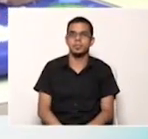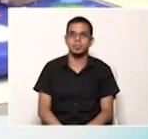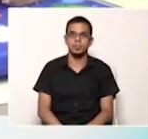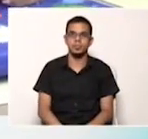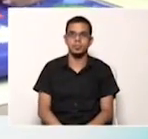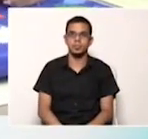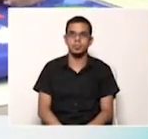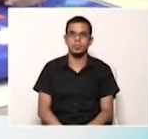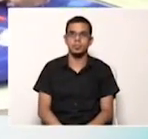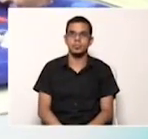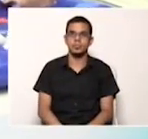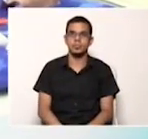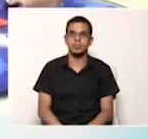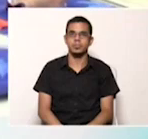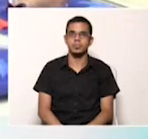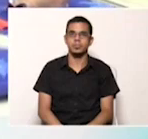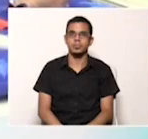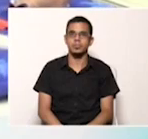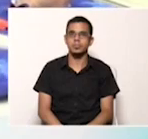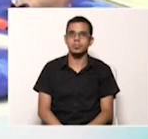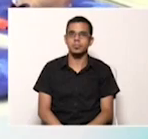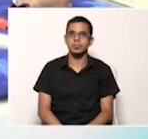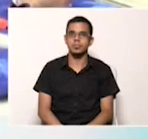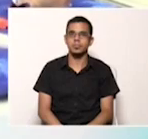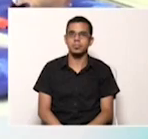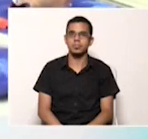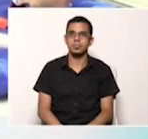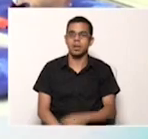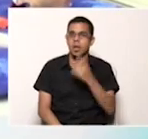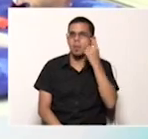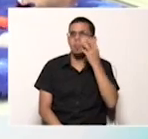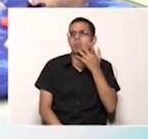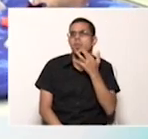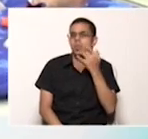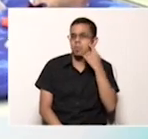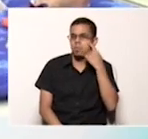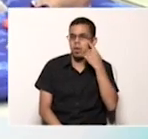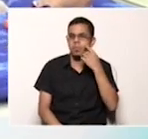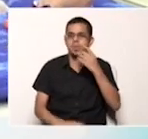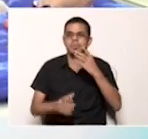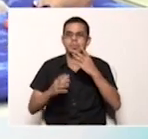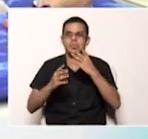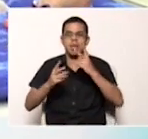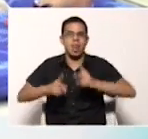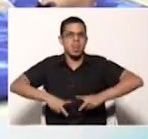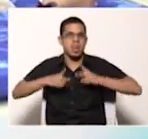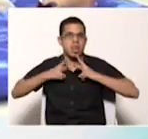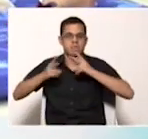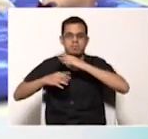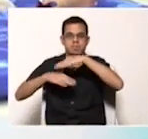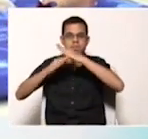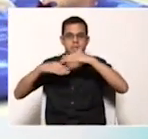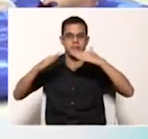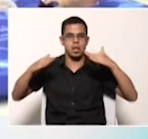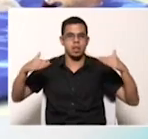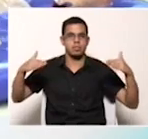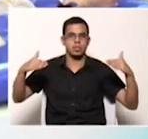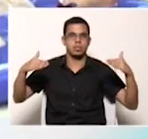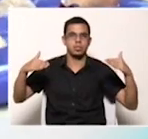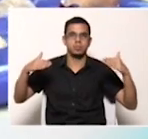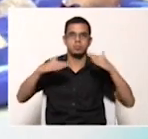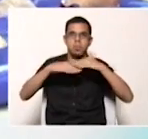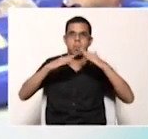ecosistema. Aquí podemos observar el ecosistema marino. El ecosistema marino está conformado por nuestros